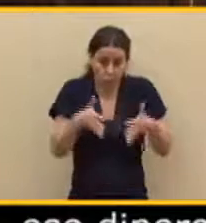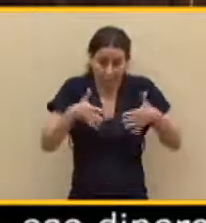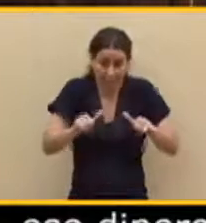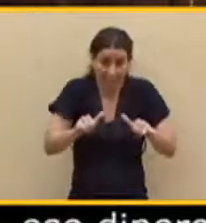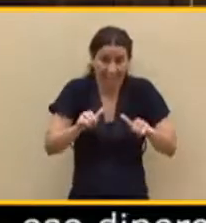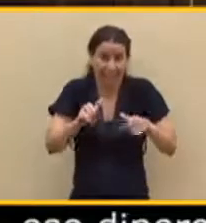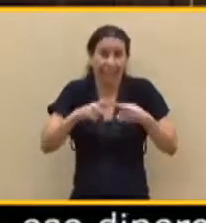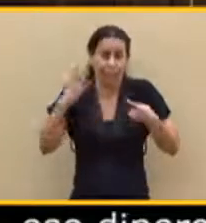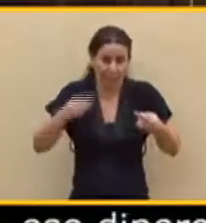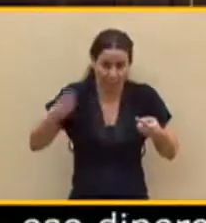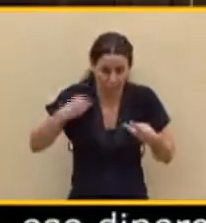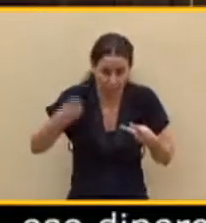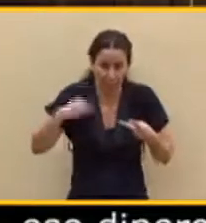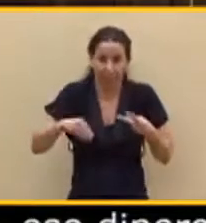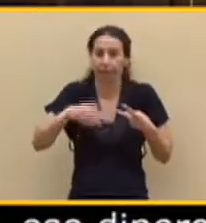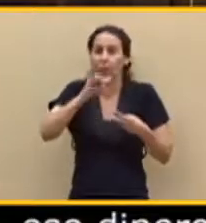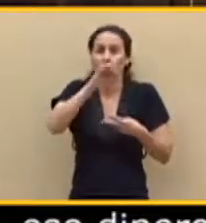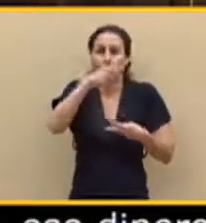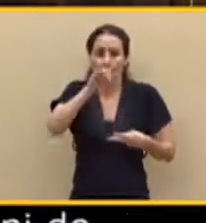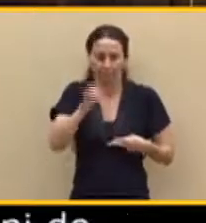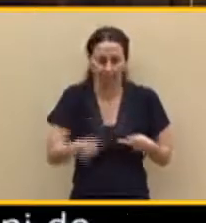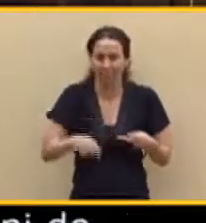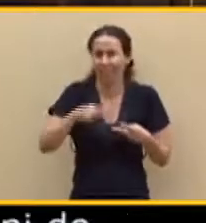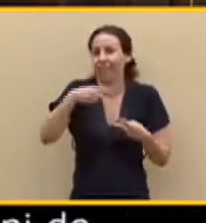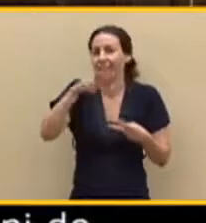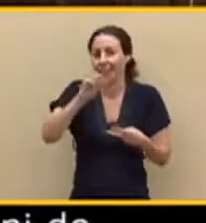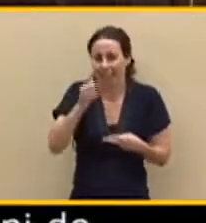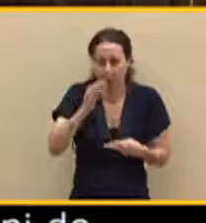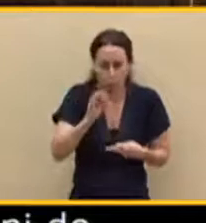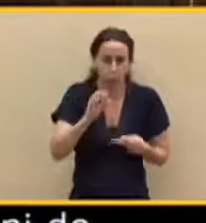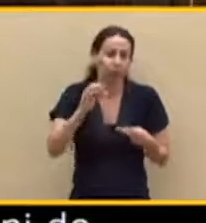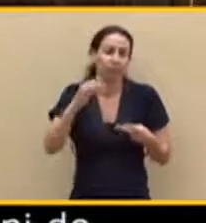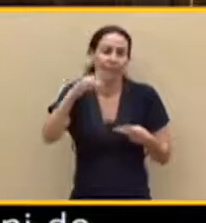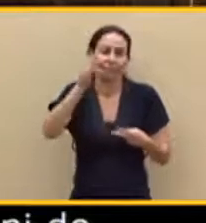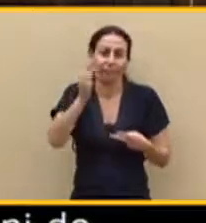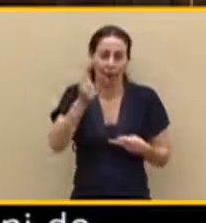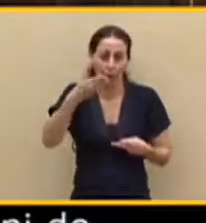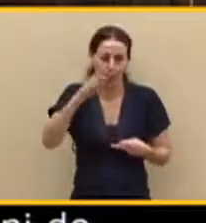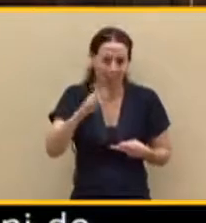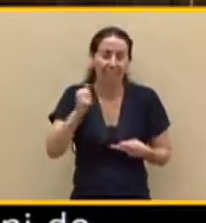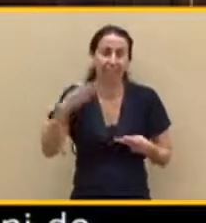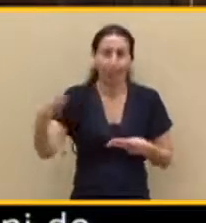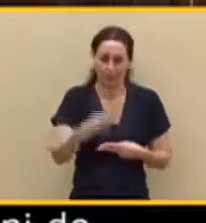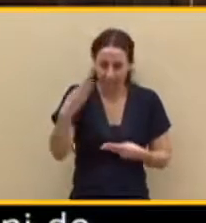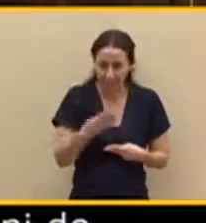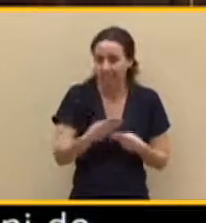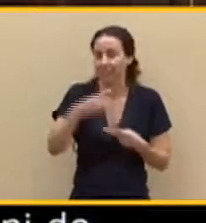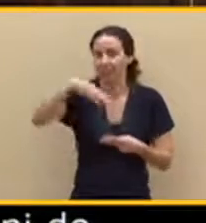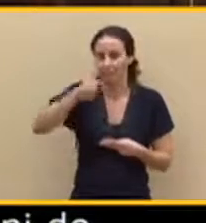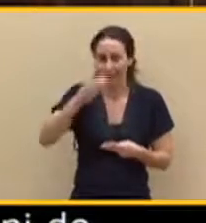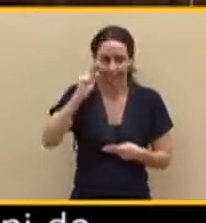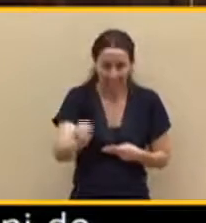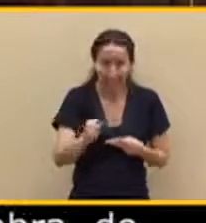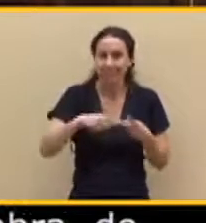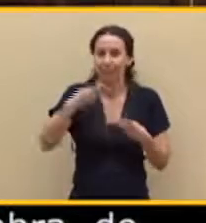Esperanza Aguirre, ni de Francisco Granados, ni de Rodrigo Rato, ni de Carlos Fabra, ni de Luis Bárcenas, ni de Jaume Matas, ni de Miguel Blesa, ni